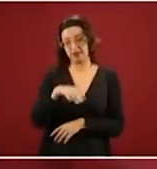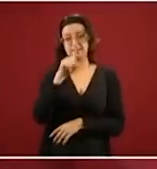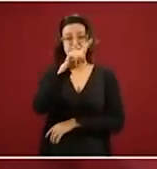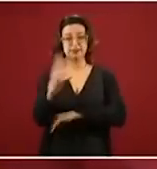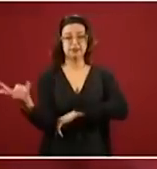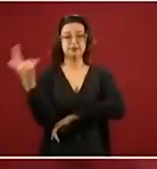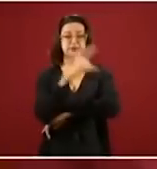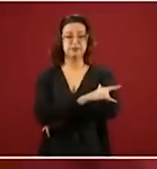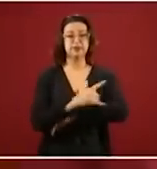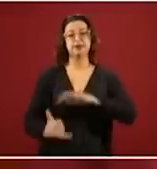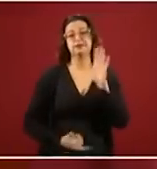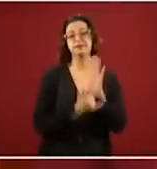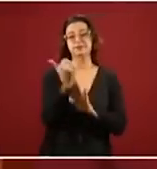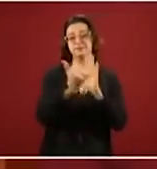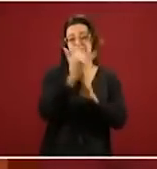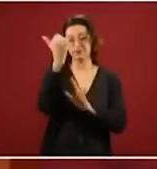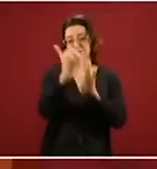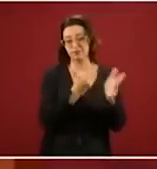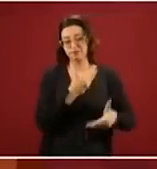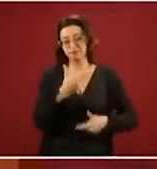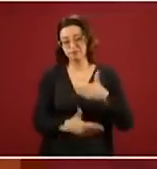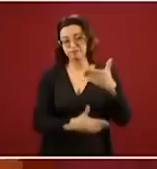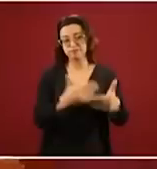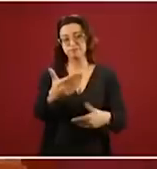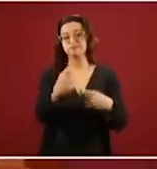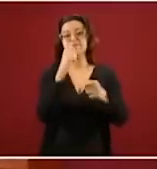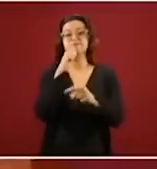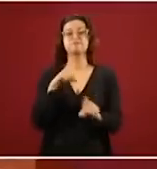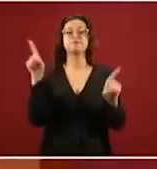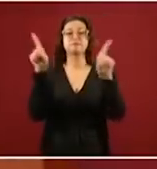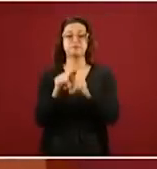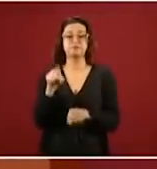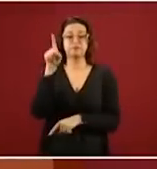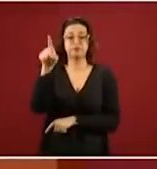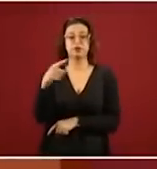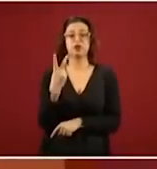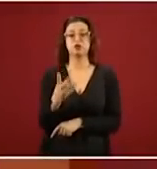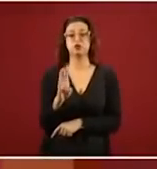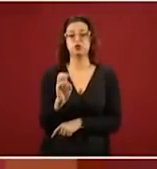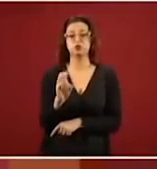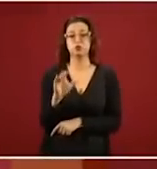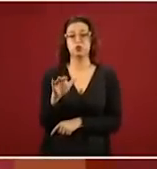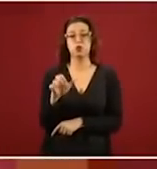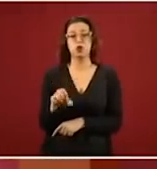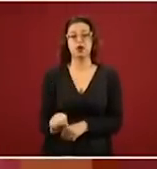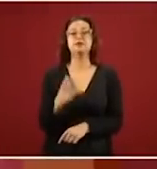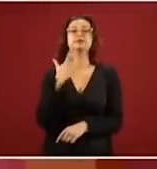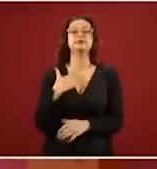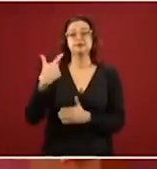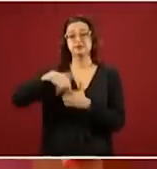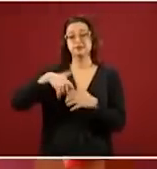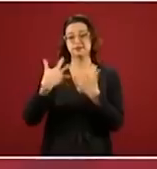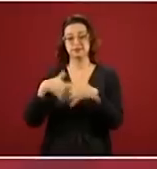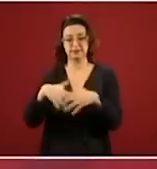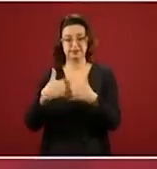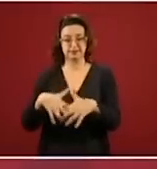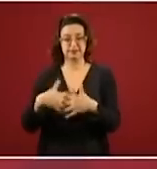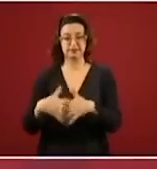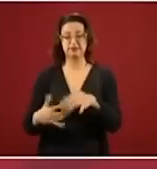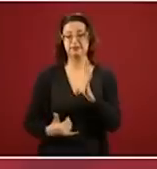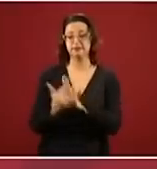de santa lucia y el avance de la construcción de la refinería de dos bocas entonces comenzamos